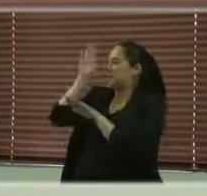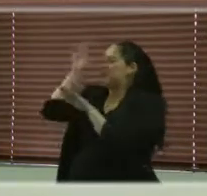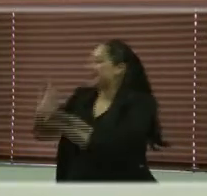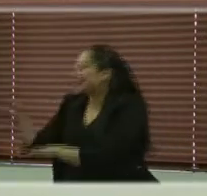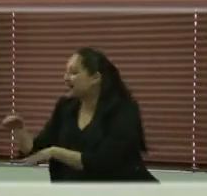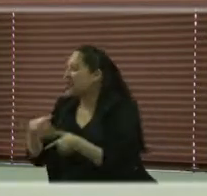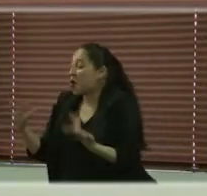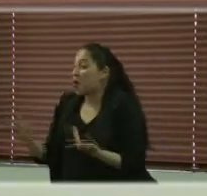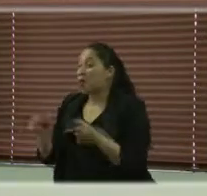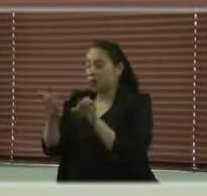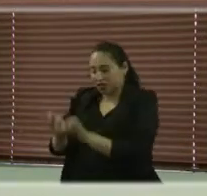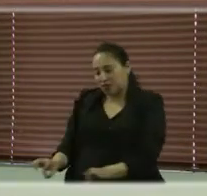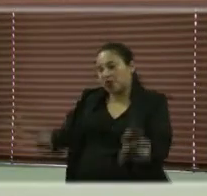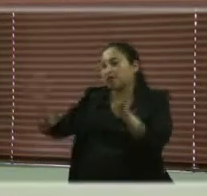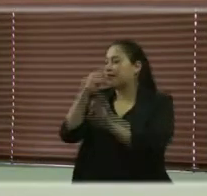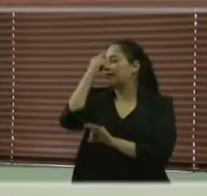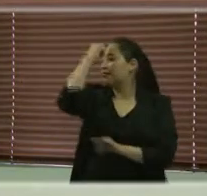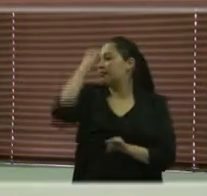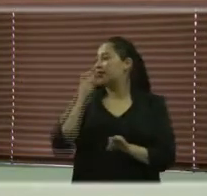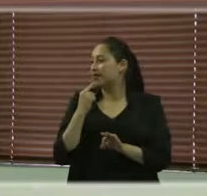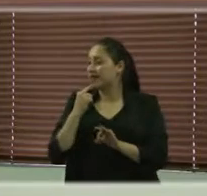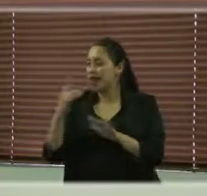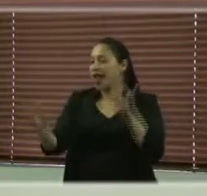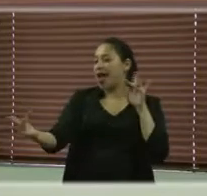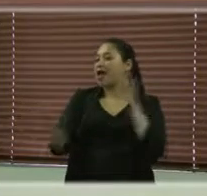perfiles etcétera etcétera